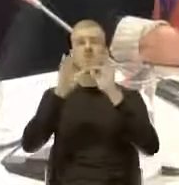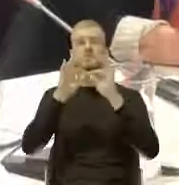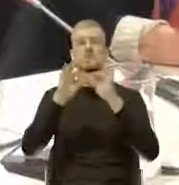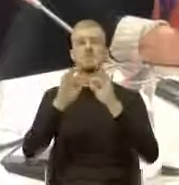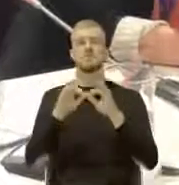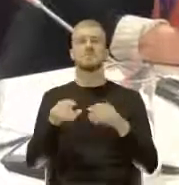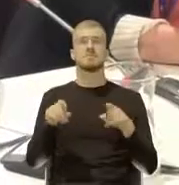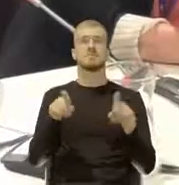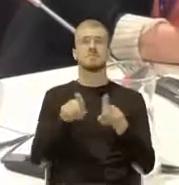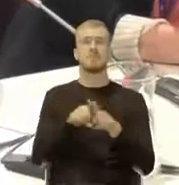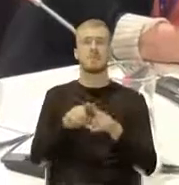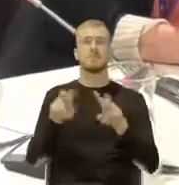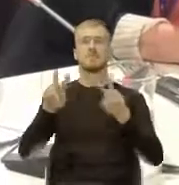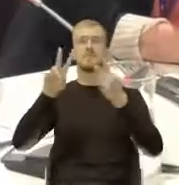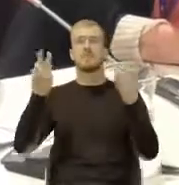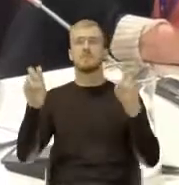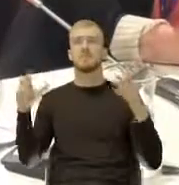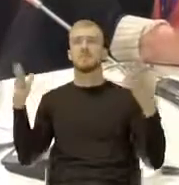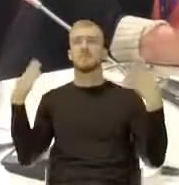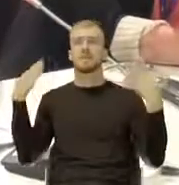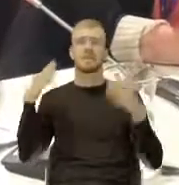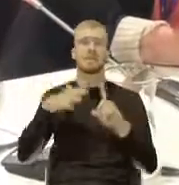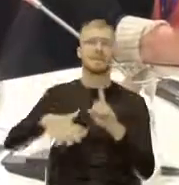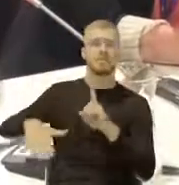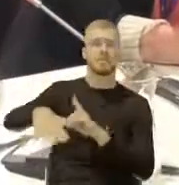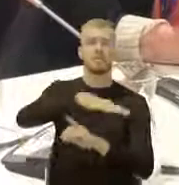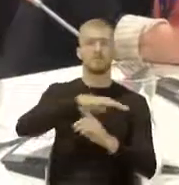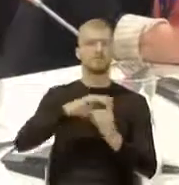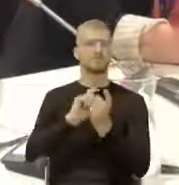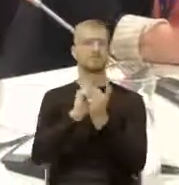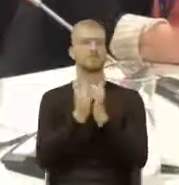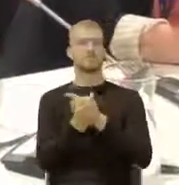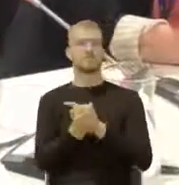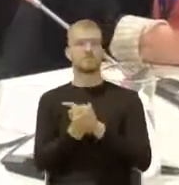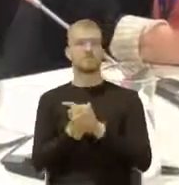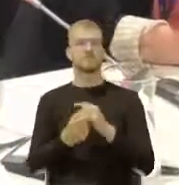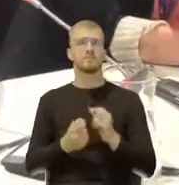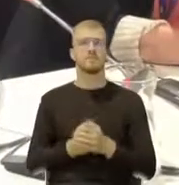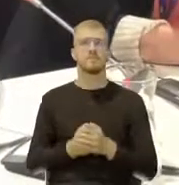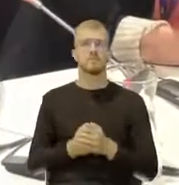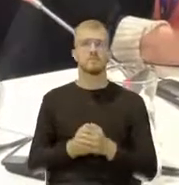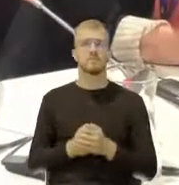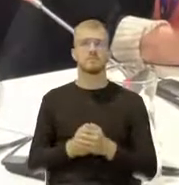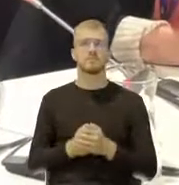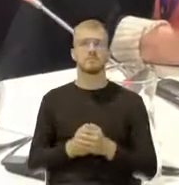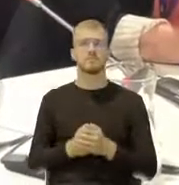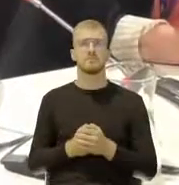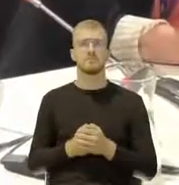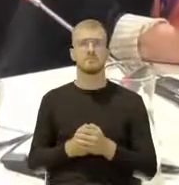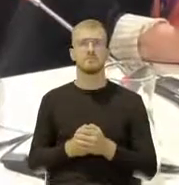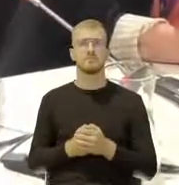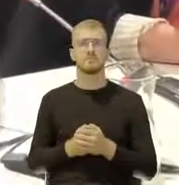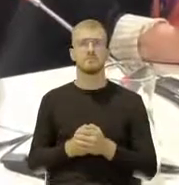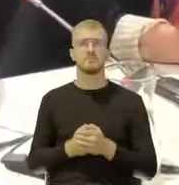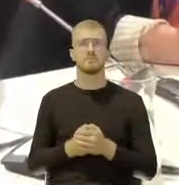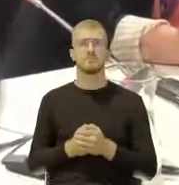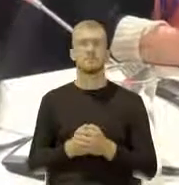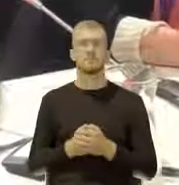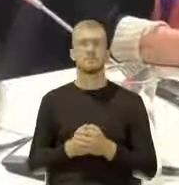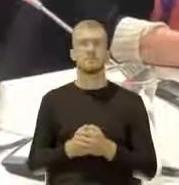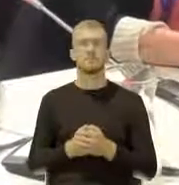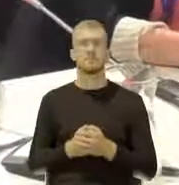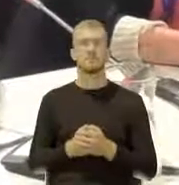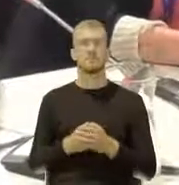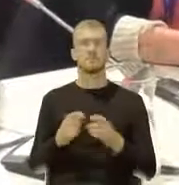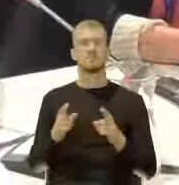del manejo de residuos sólidos, el agua sigue siendo un elemento que los ciudadanos no hemos logrado interiorizar